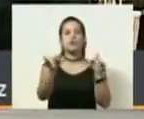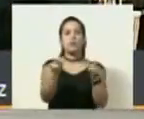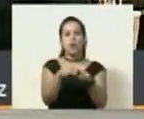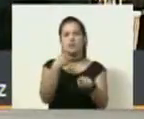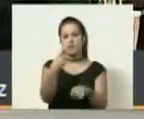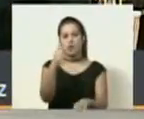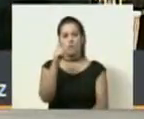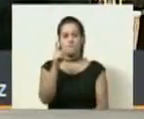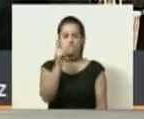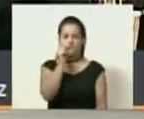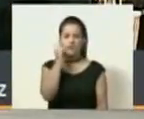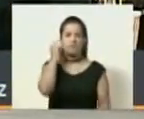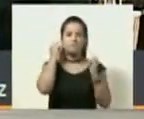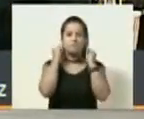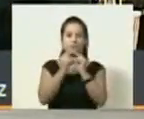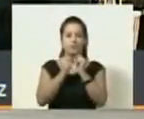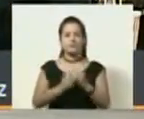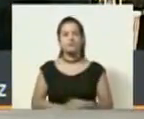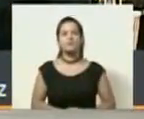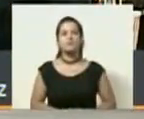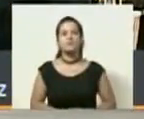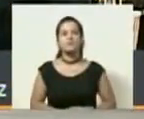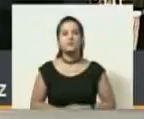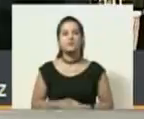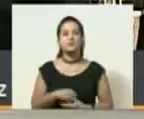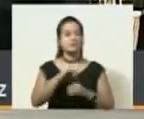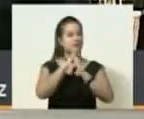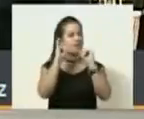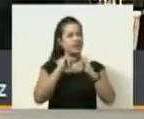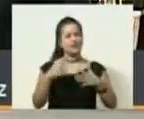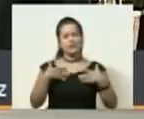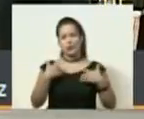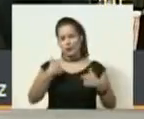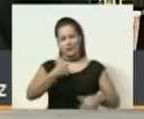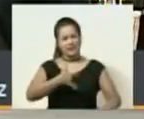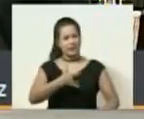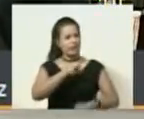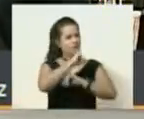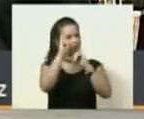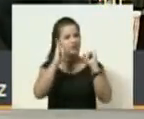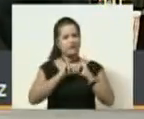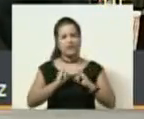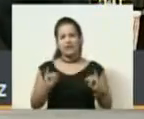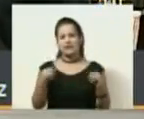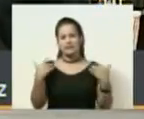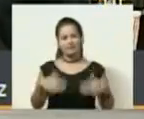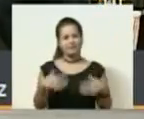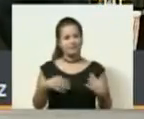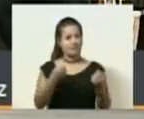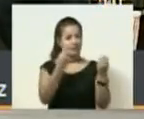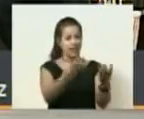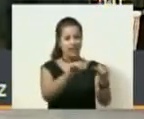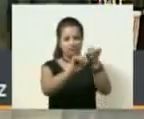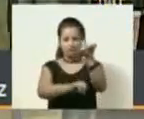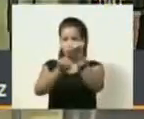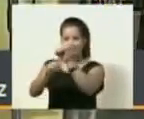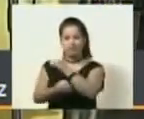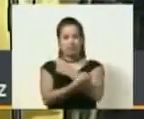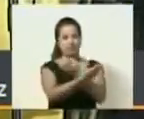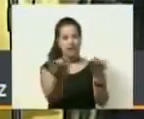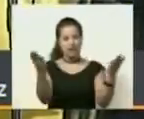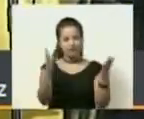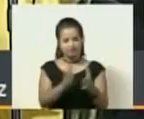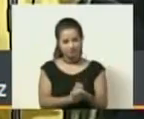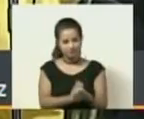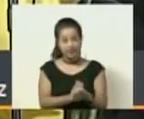Pedro. Qué felicidad me da a mí entregarle sus títulos y saber